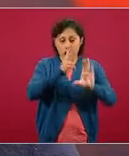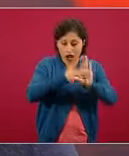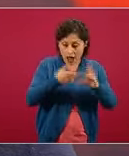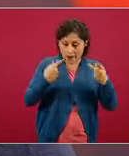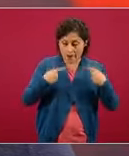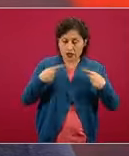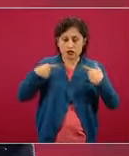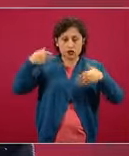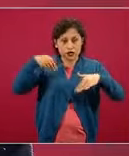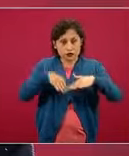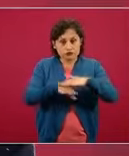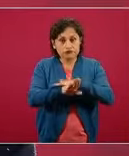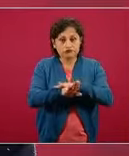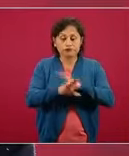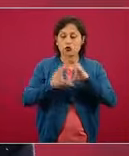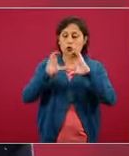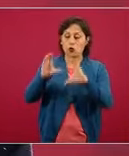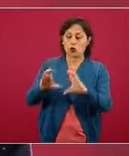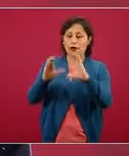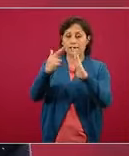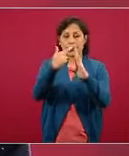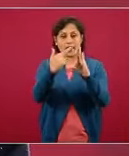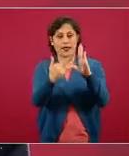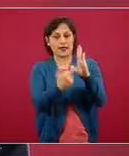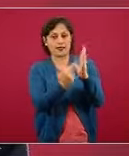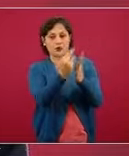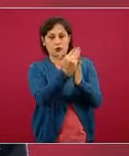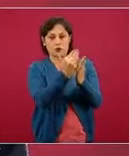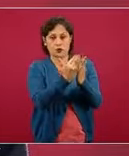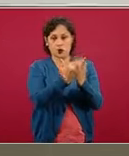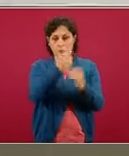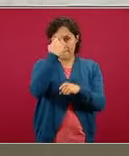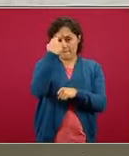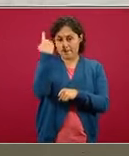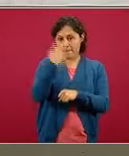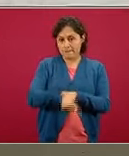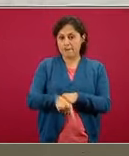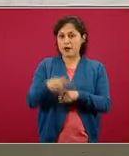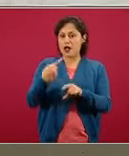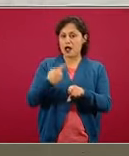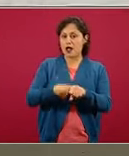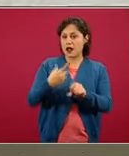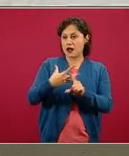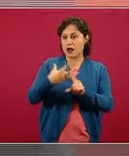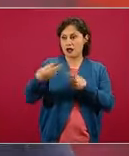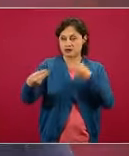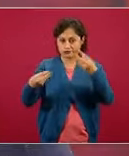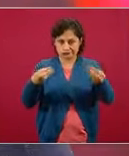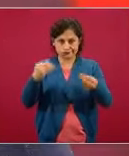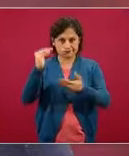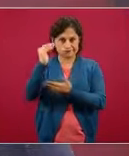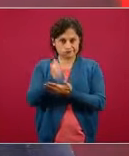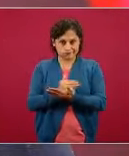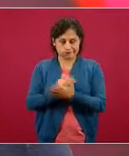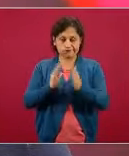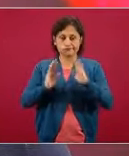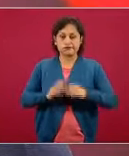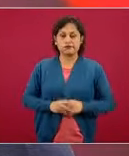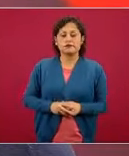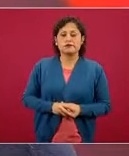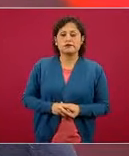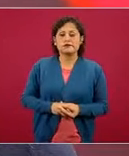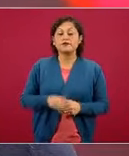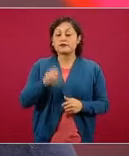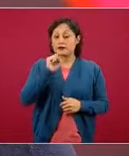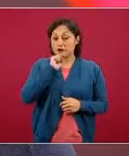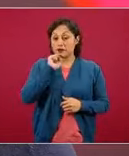las dinámicas internas se mantengan todas estas medidas de prevención para efectos de COVID-19. Inclusive